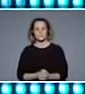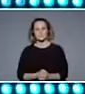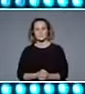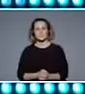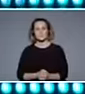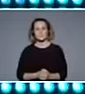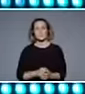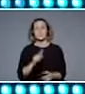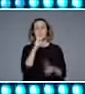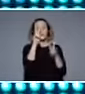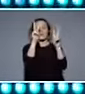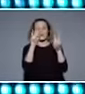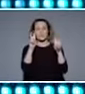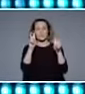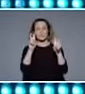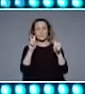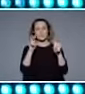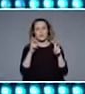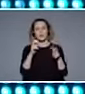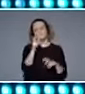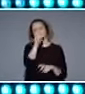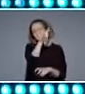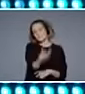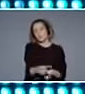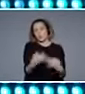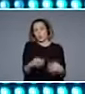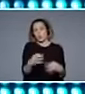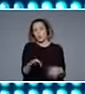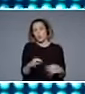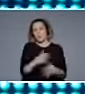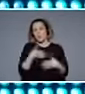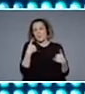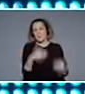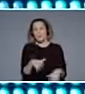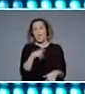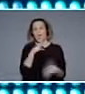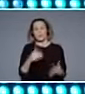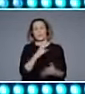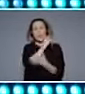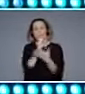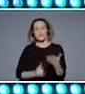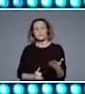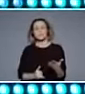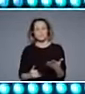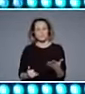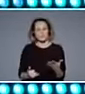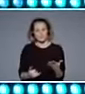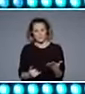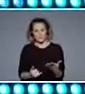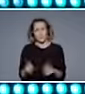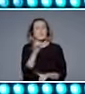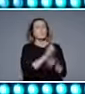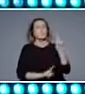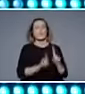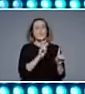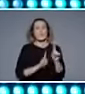Nuestro primer tema habla de un ciudadano a pie cualquiera que hoy en día, con la crisis que llevamos, ¿quién no tiene